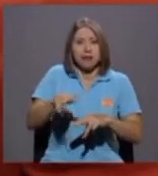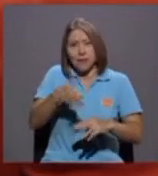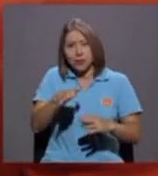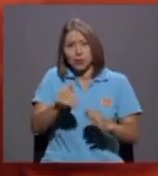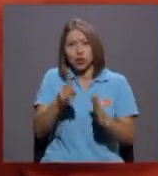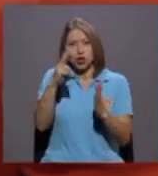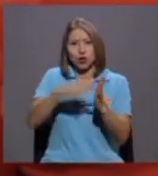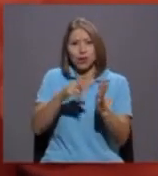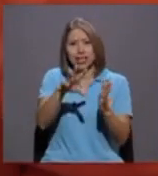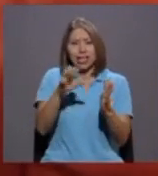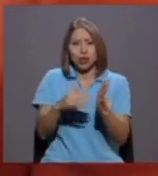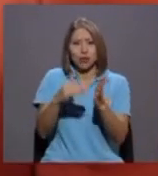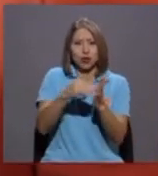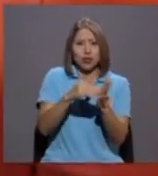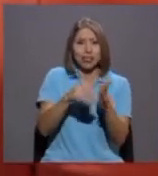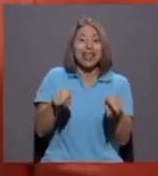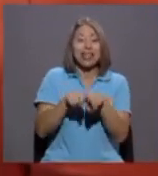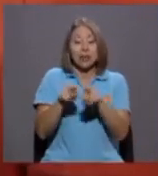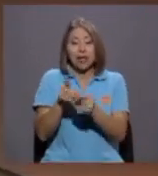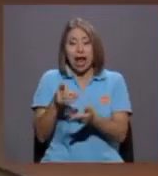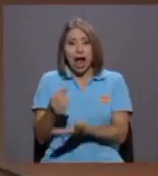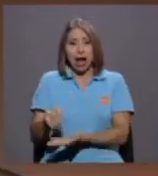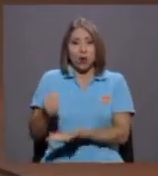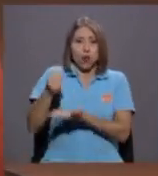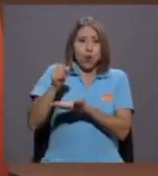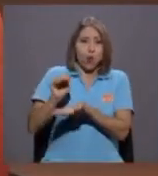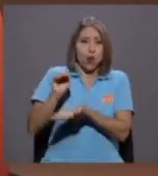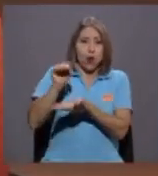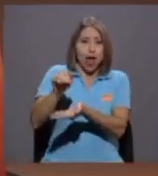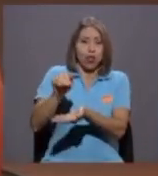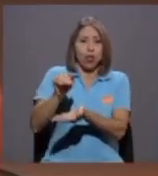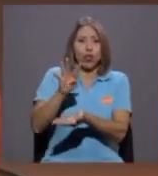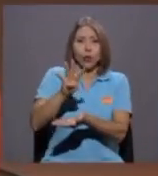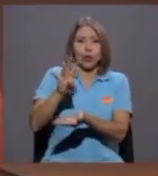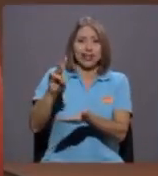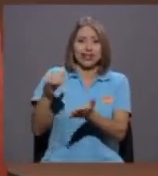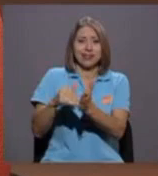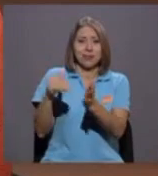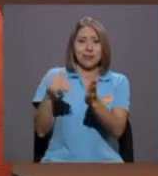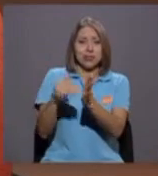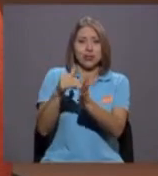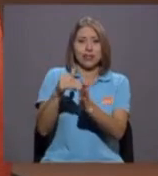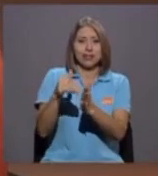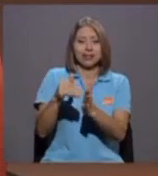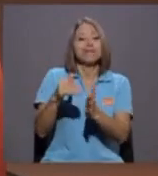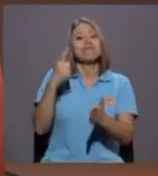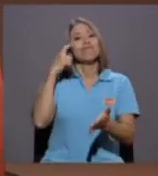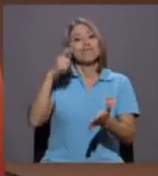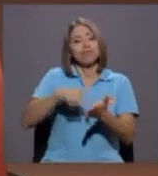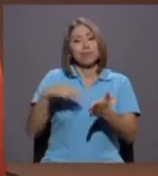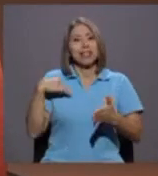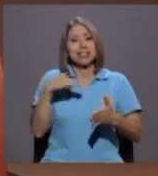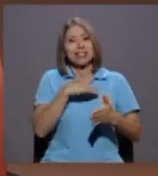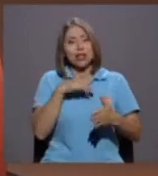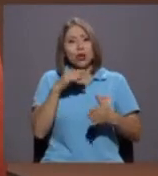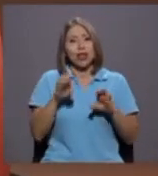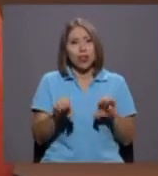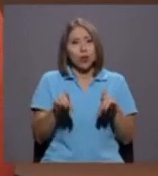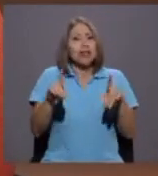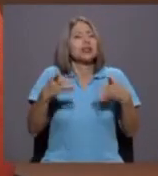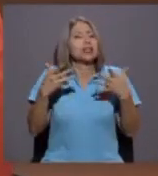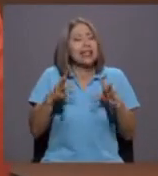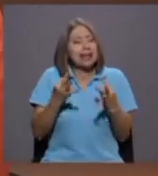y un acumulado de 47.000 millones. En esto reconocemos que el Ministerio de Educación ha venido haciendo algunos esfuerzos,